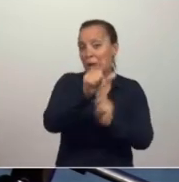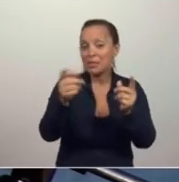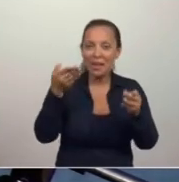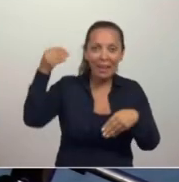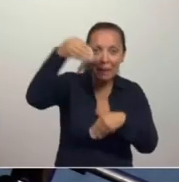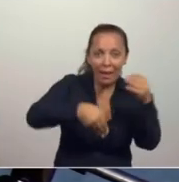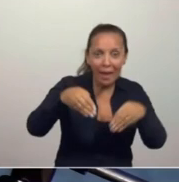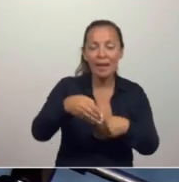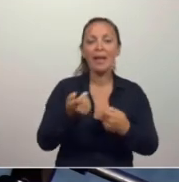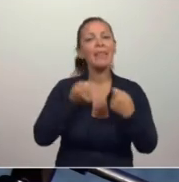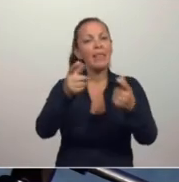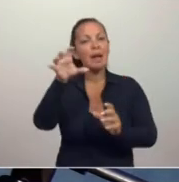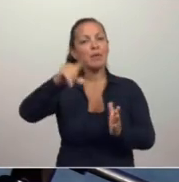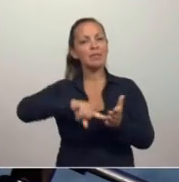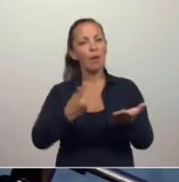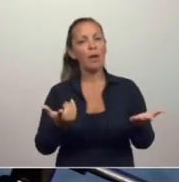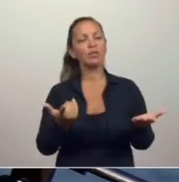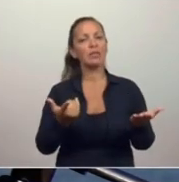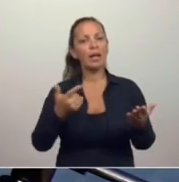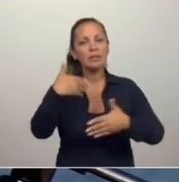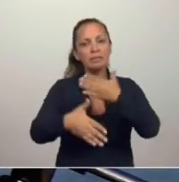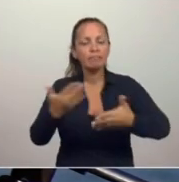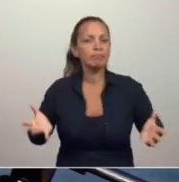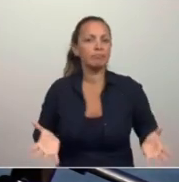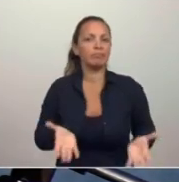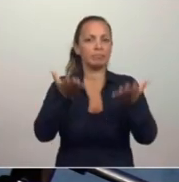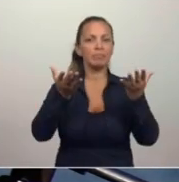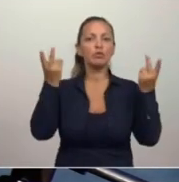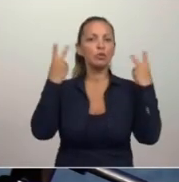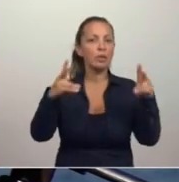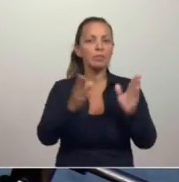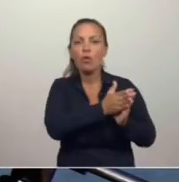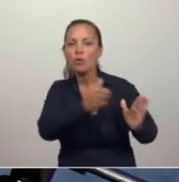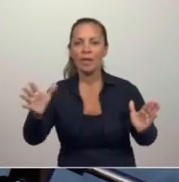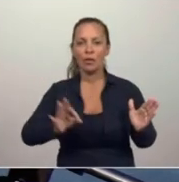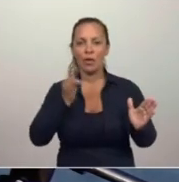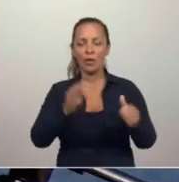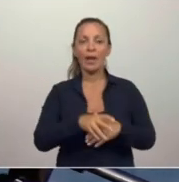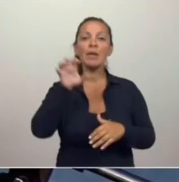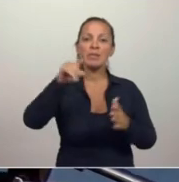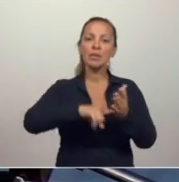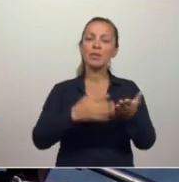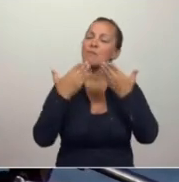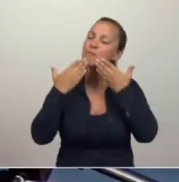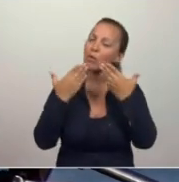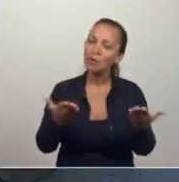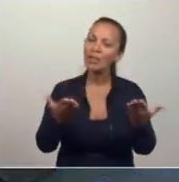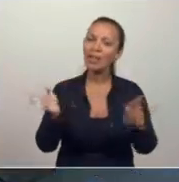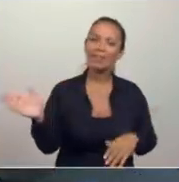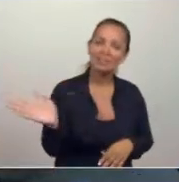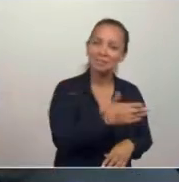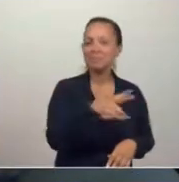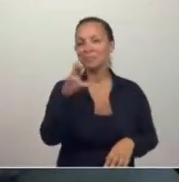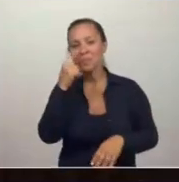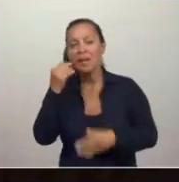hace que la provincia de Buenos Aires tenga turismo durante todo el año y en toda la provincia Muchísimas gracias a todos